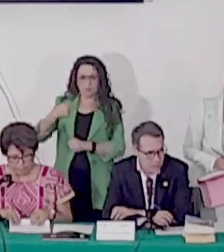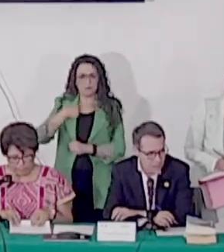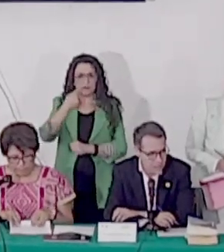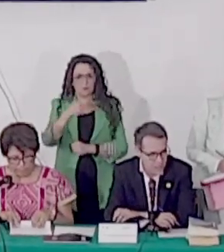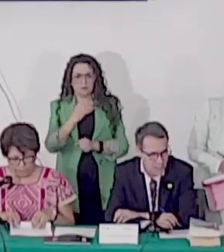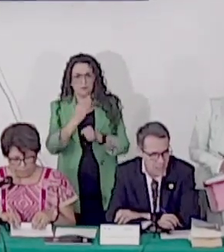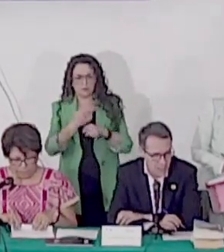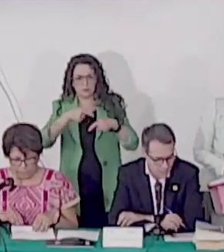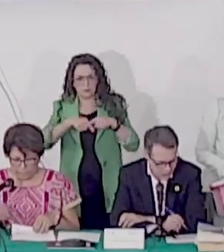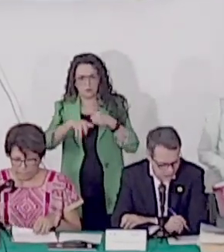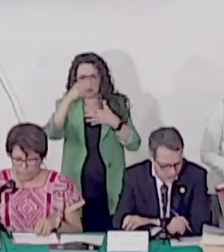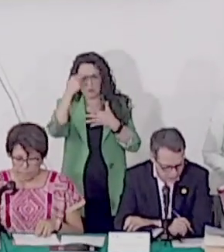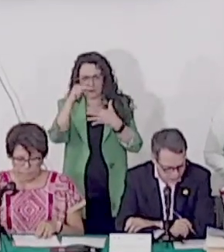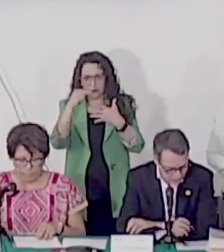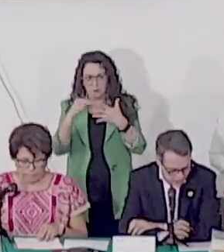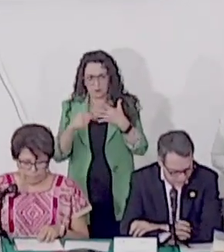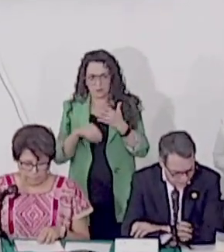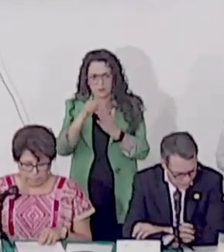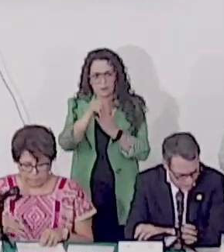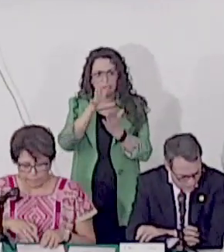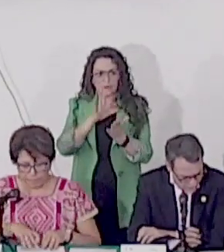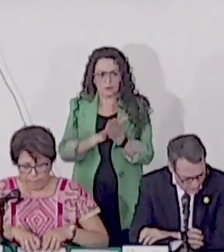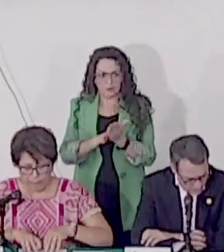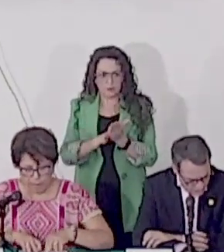procede a pasar lista de asistencia.